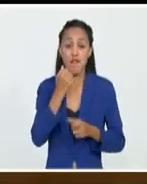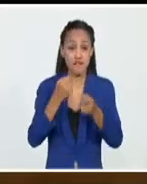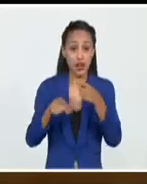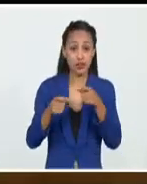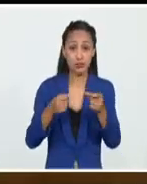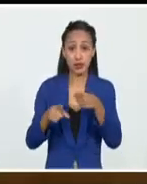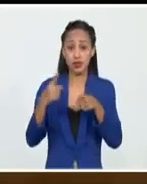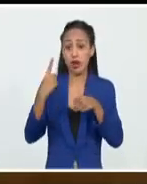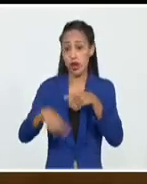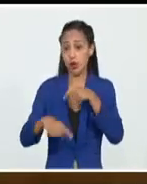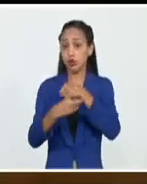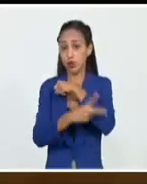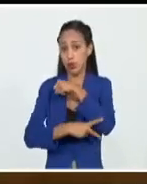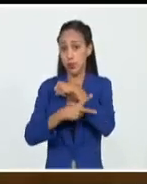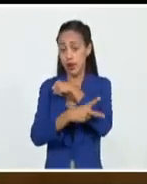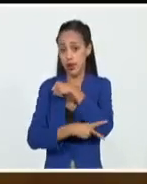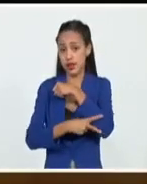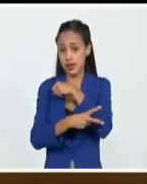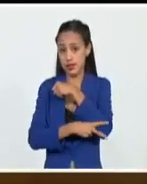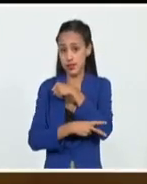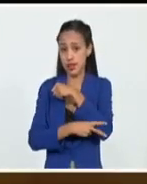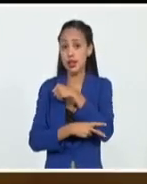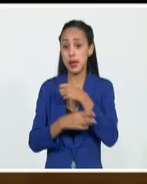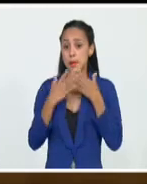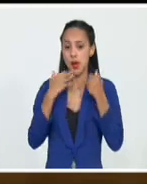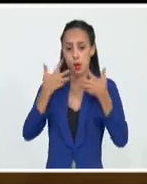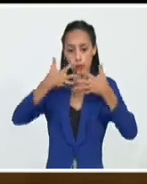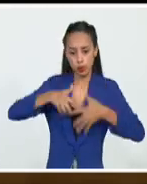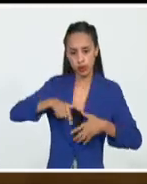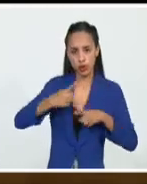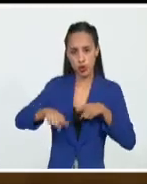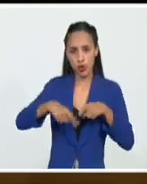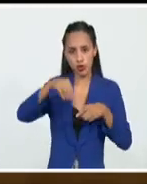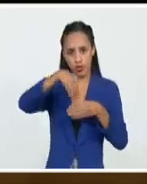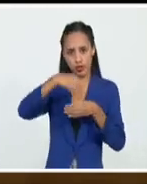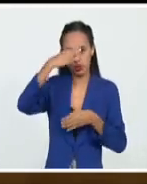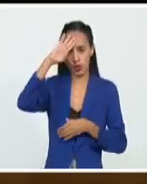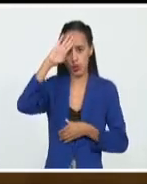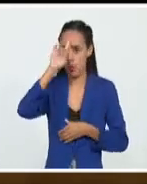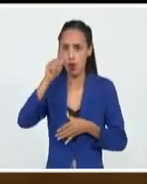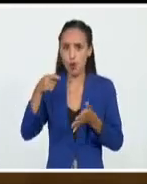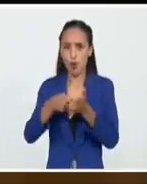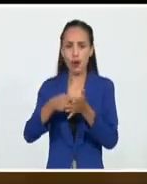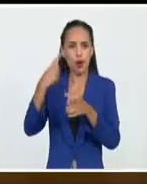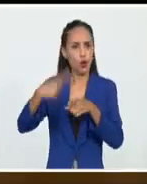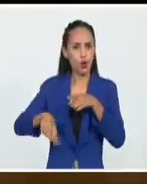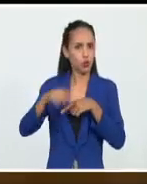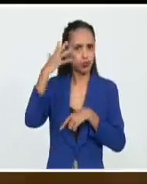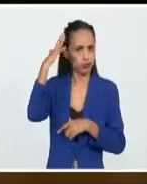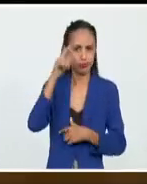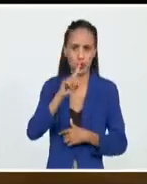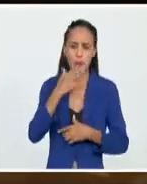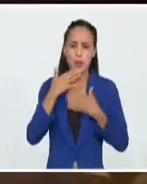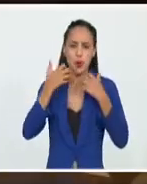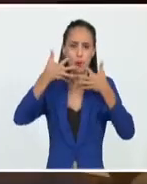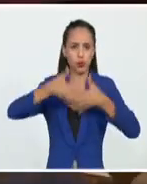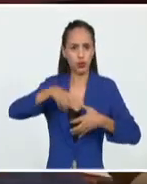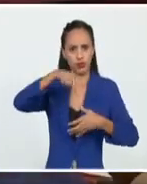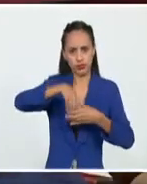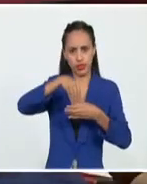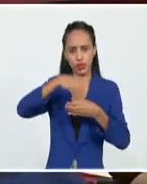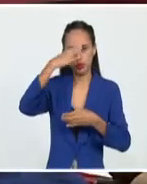de importaciones. Recuperar y desarrollar el turismo e impulsar la inversión extranjera directa.